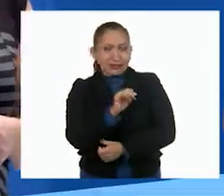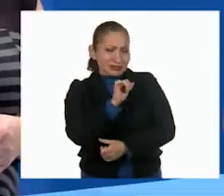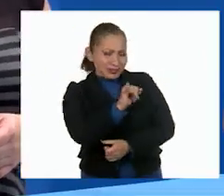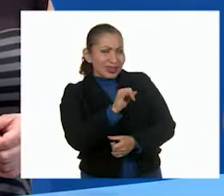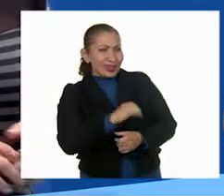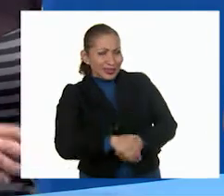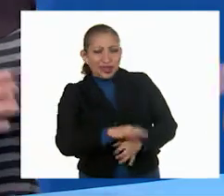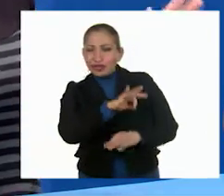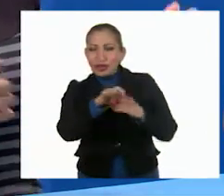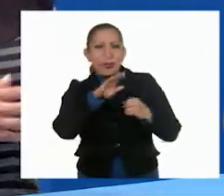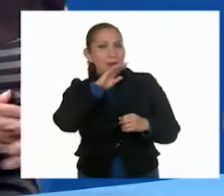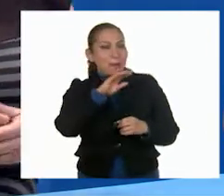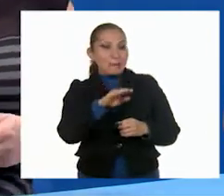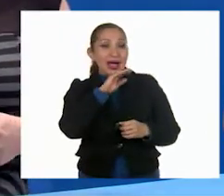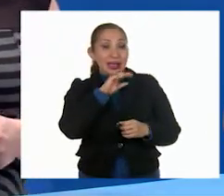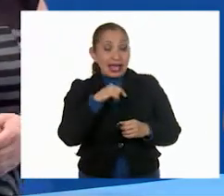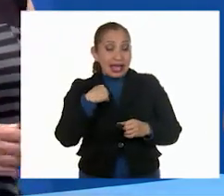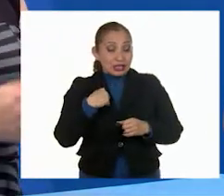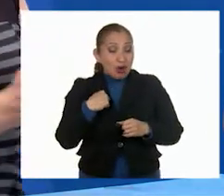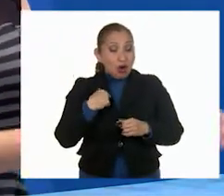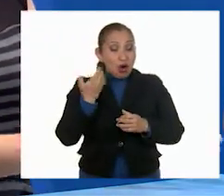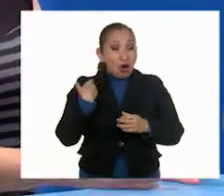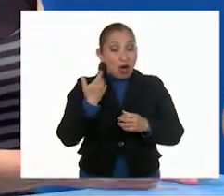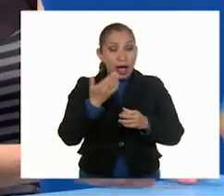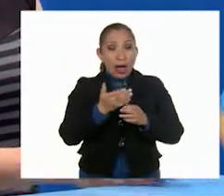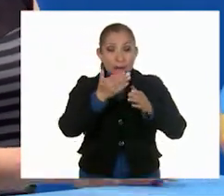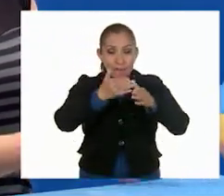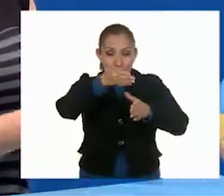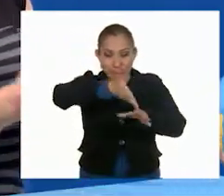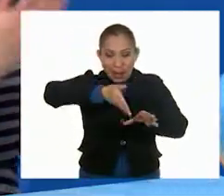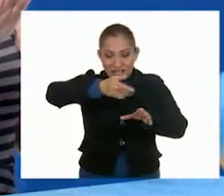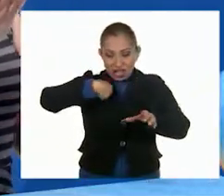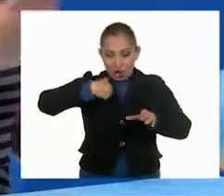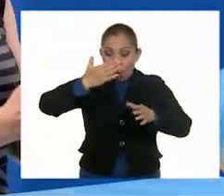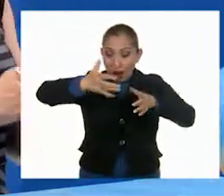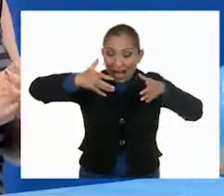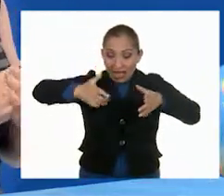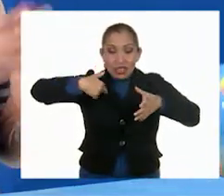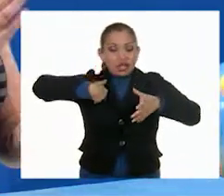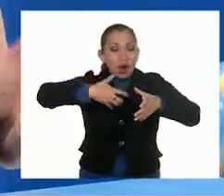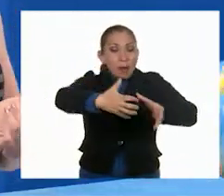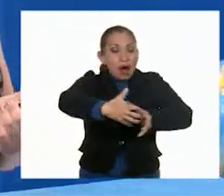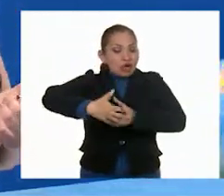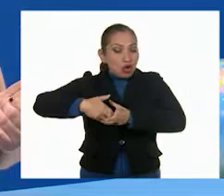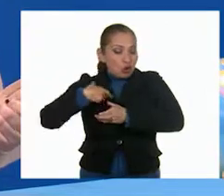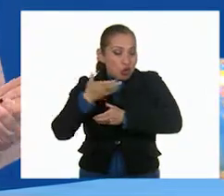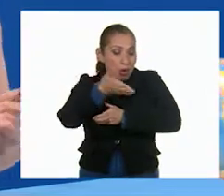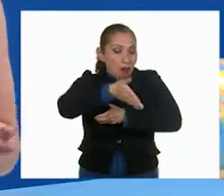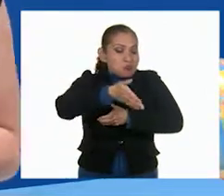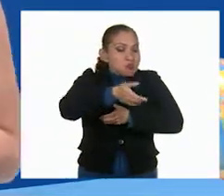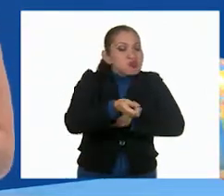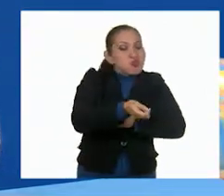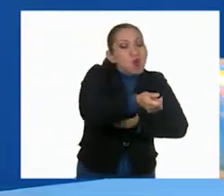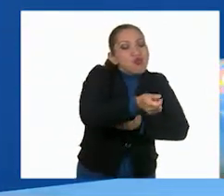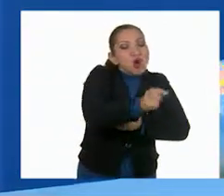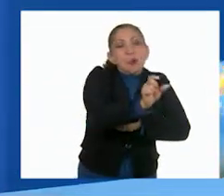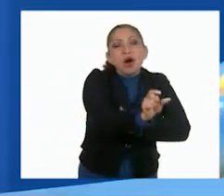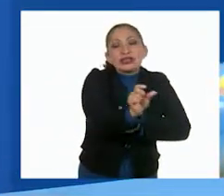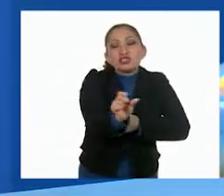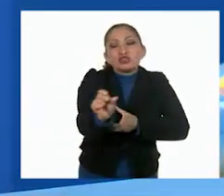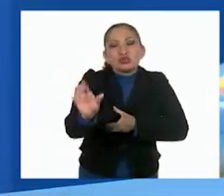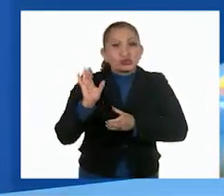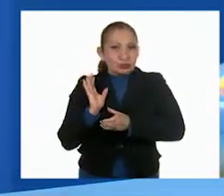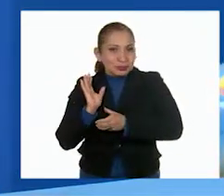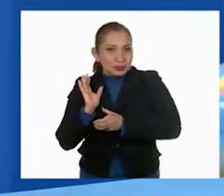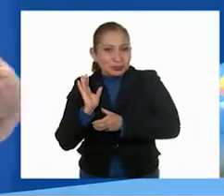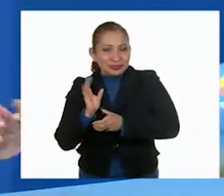lo que usamos todas las mamás. Decimos, este pedazo es más grande para mí porque yo lo partí y lo compartí. Muy bien.